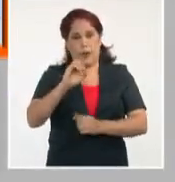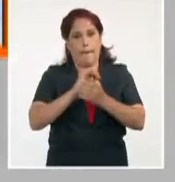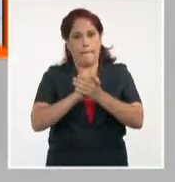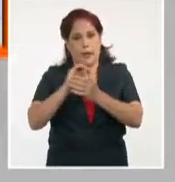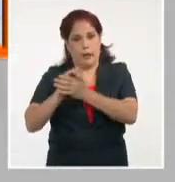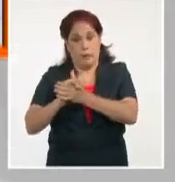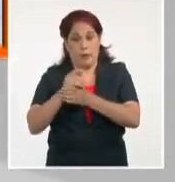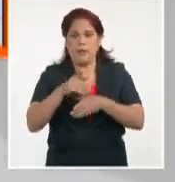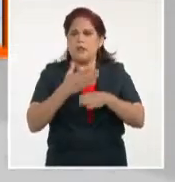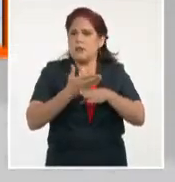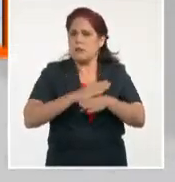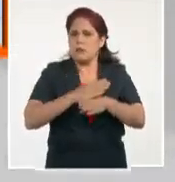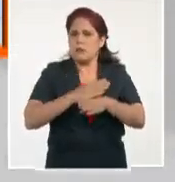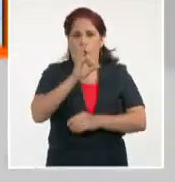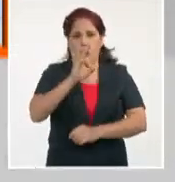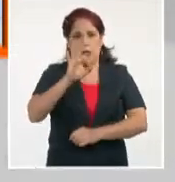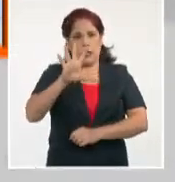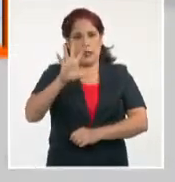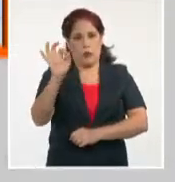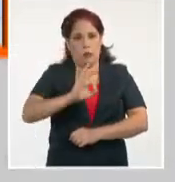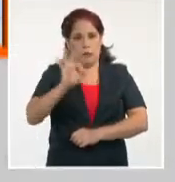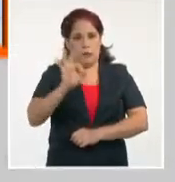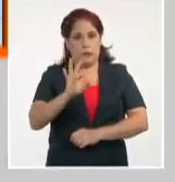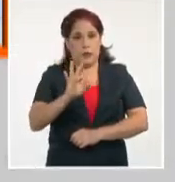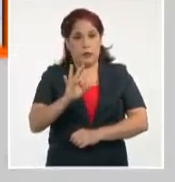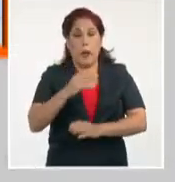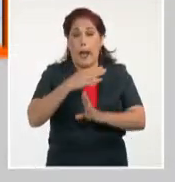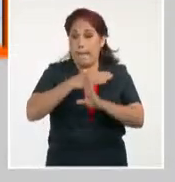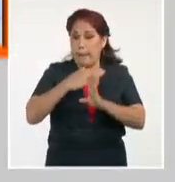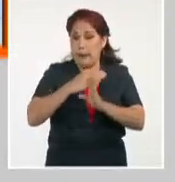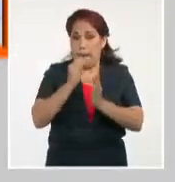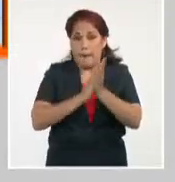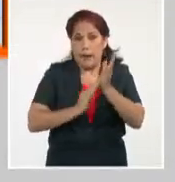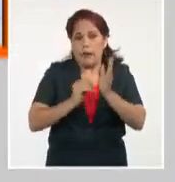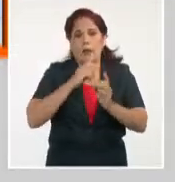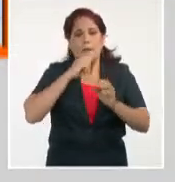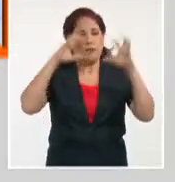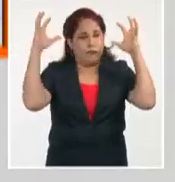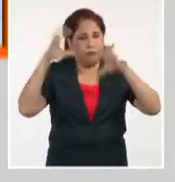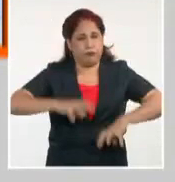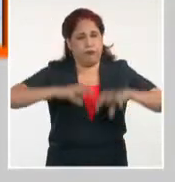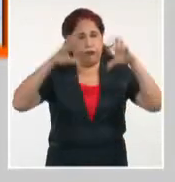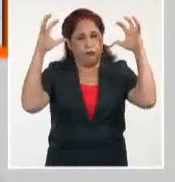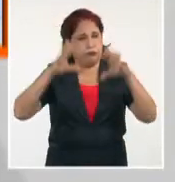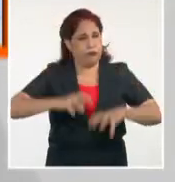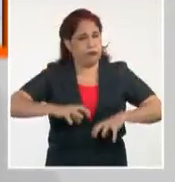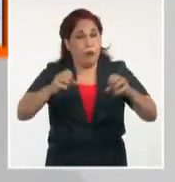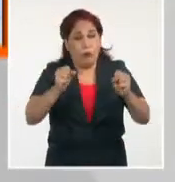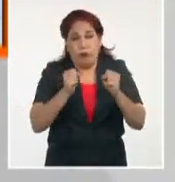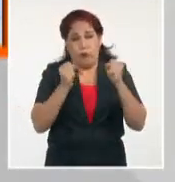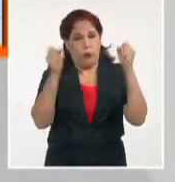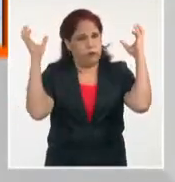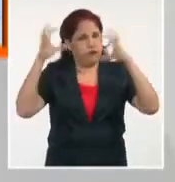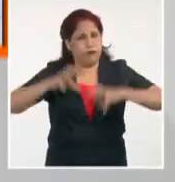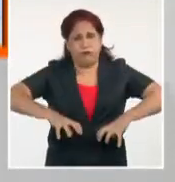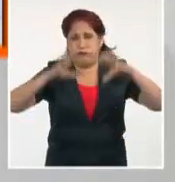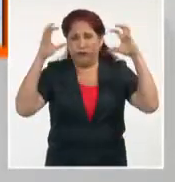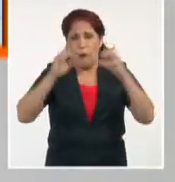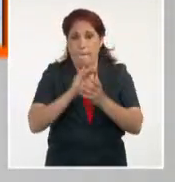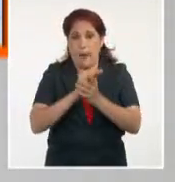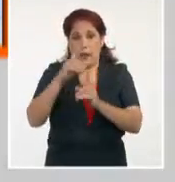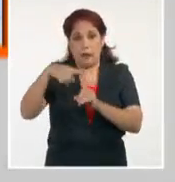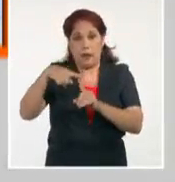representa el 85% de la media para el mes más lluvioso. O sea que son lluvias intensas. En Matanzas